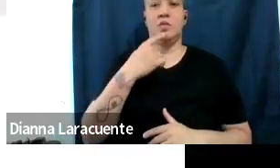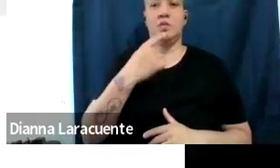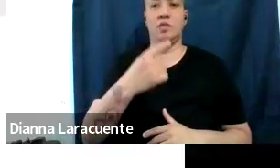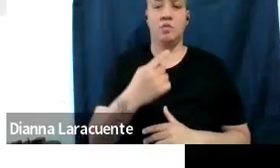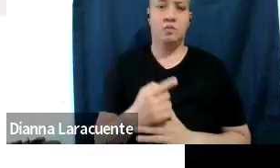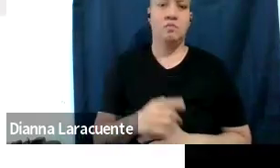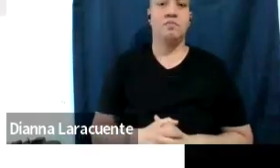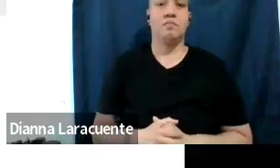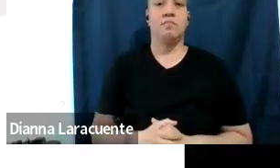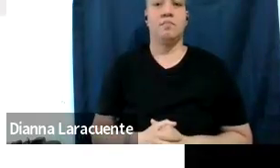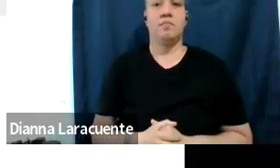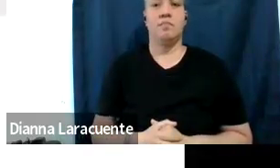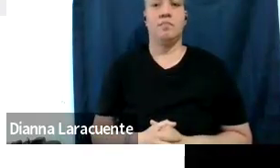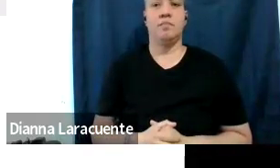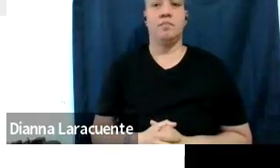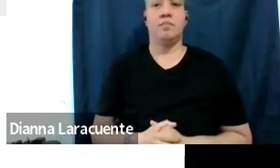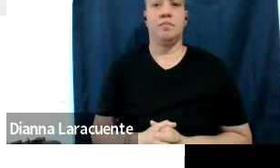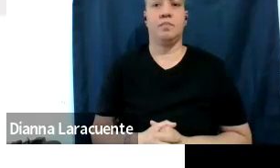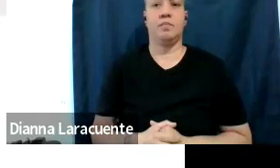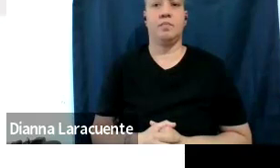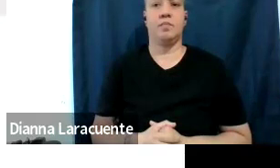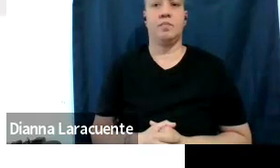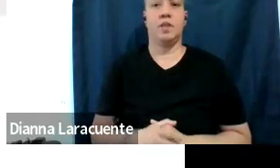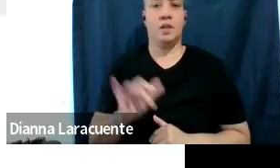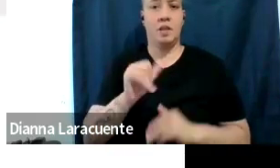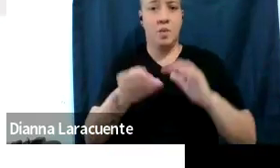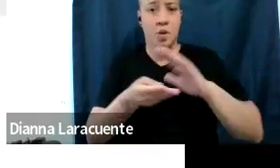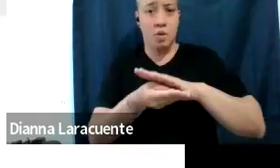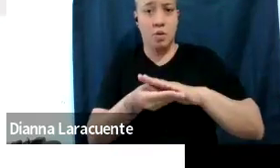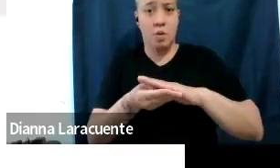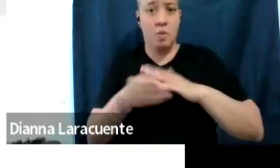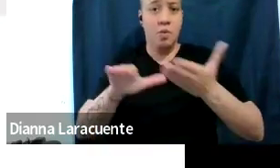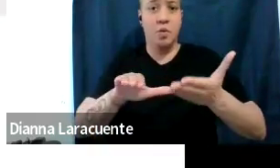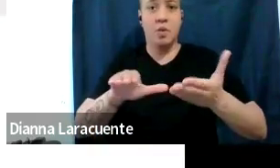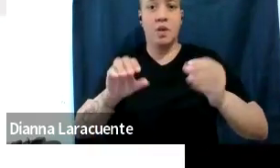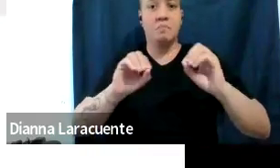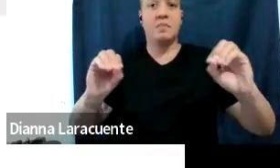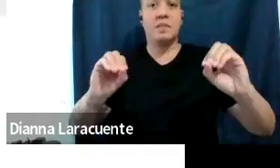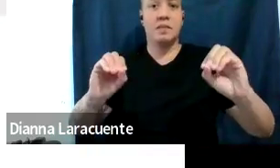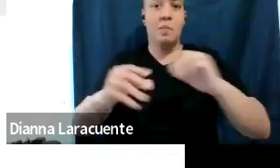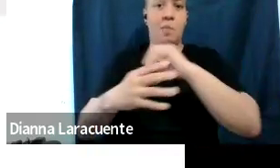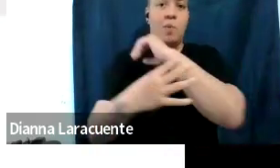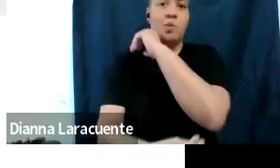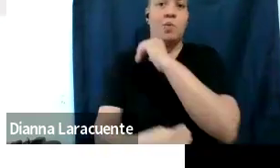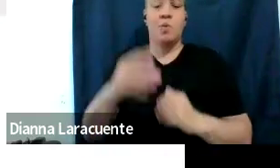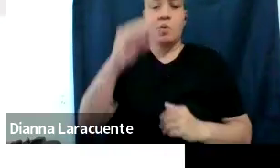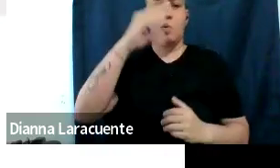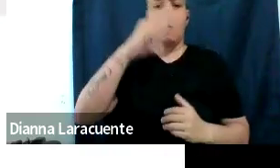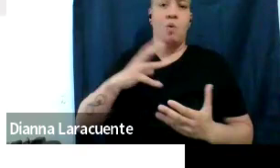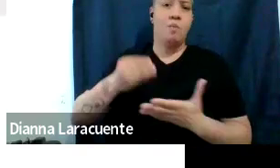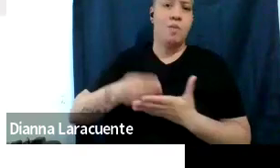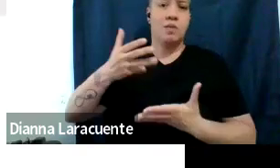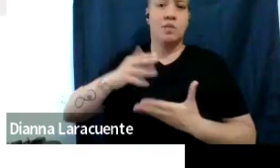fue, y que era corrupto, porque murió sin un chavo, un hombre que había sido rico. Todo lo dio